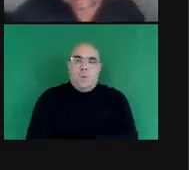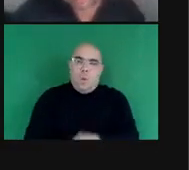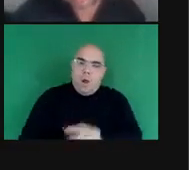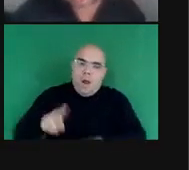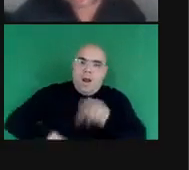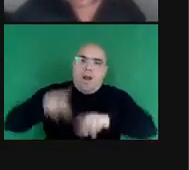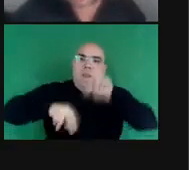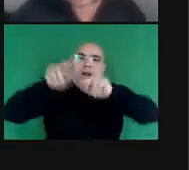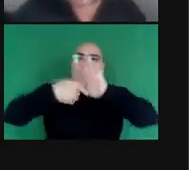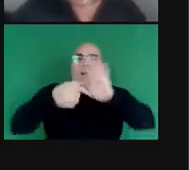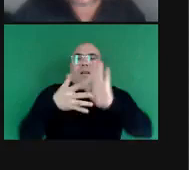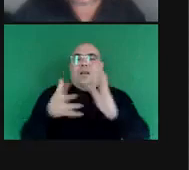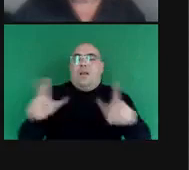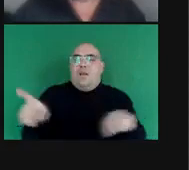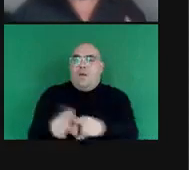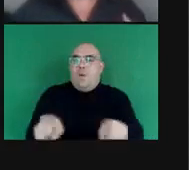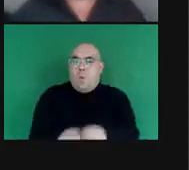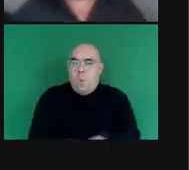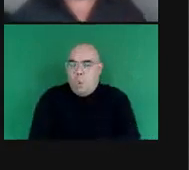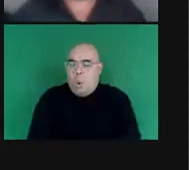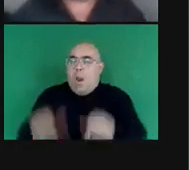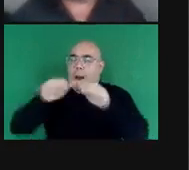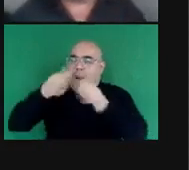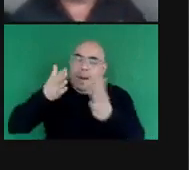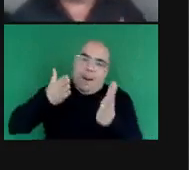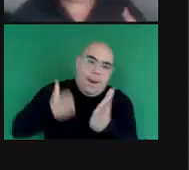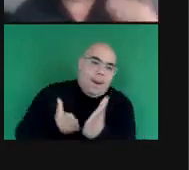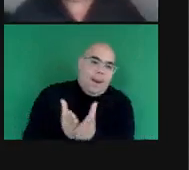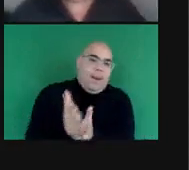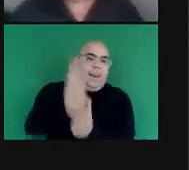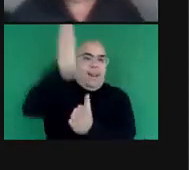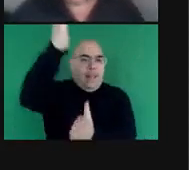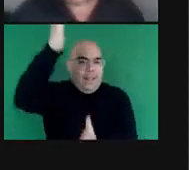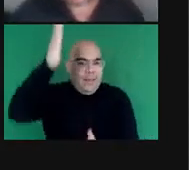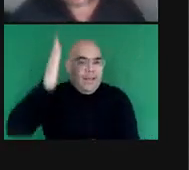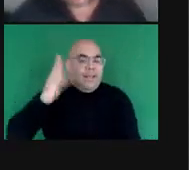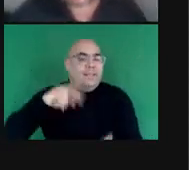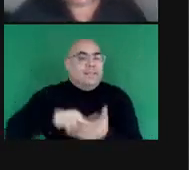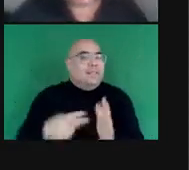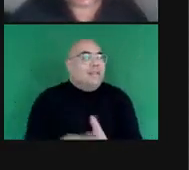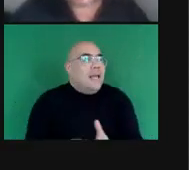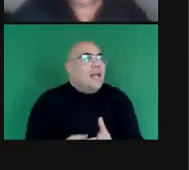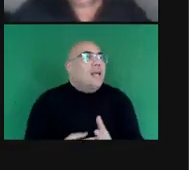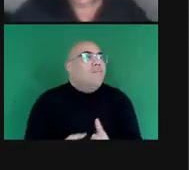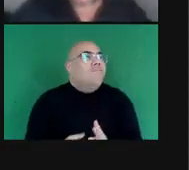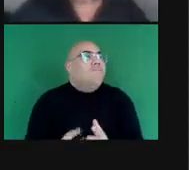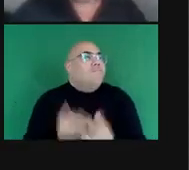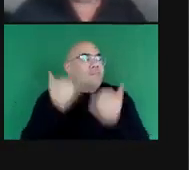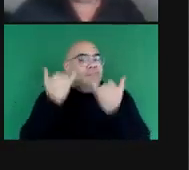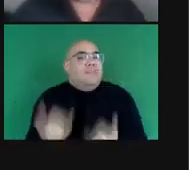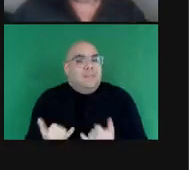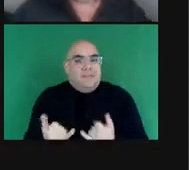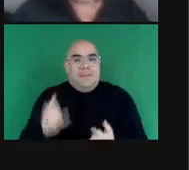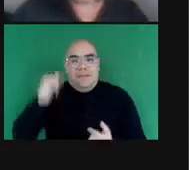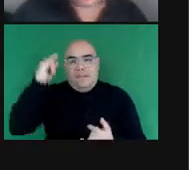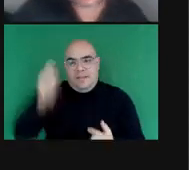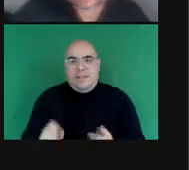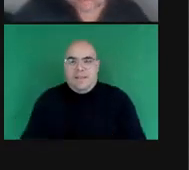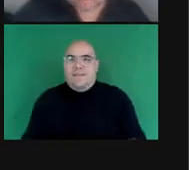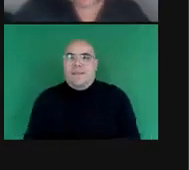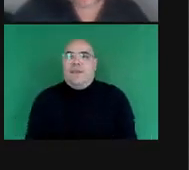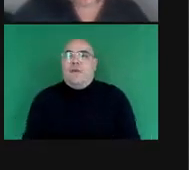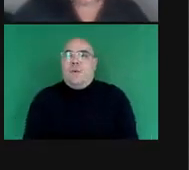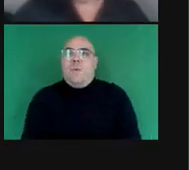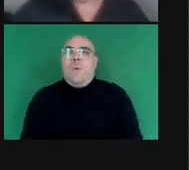nuestra marcación permanente, pues ya debe considerar que había algo antelativo, es